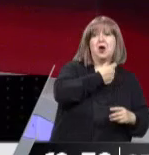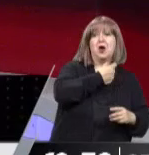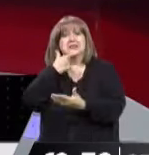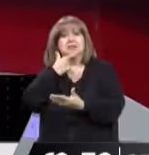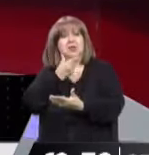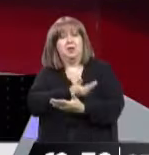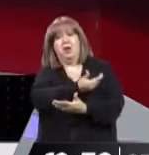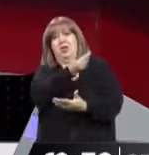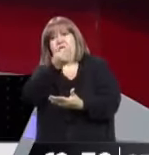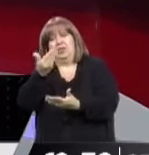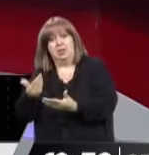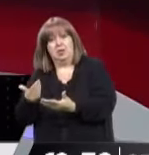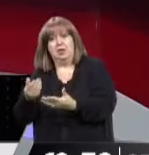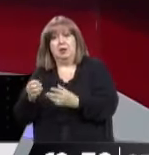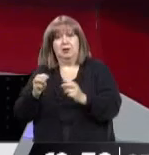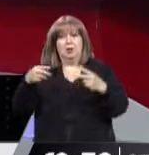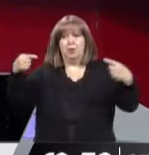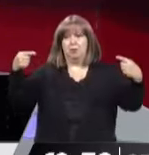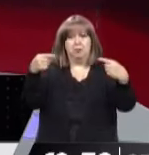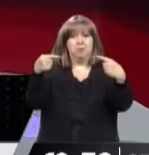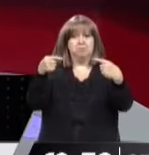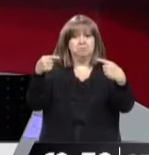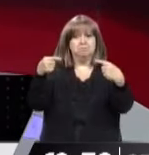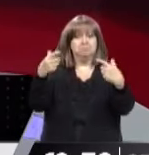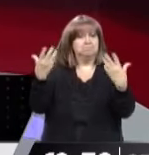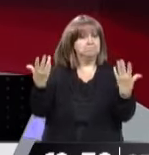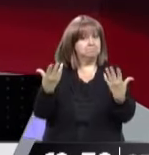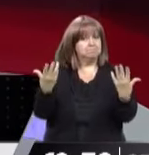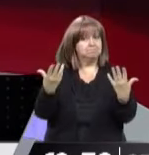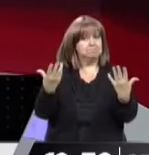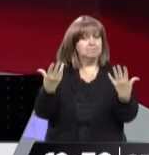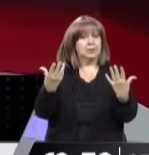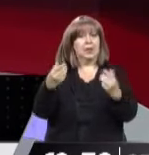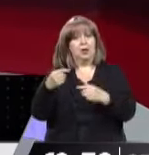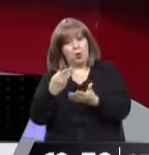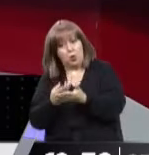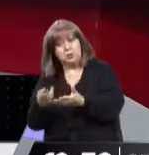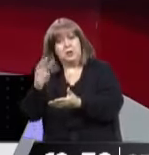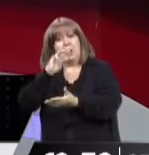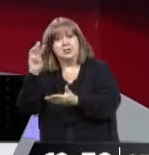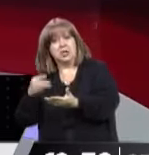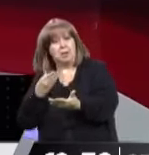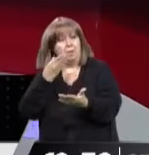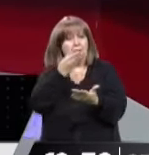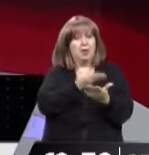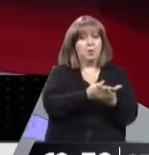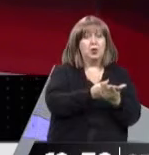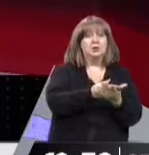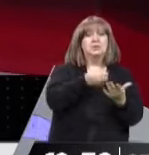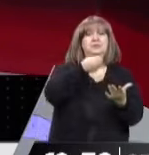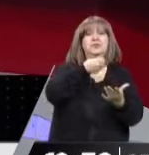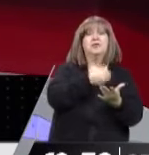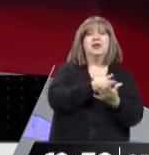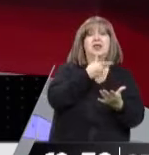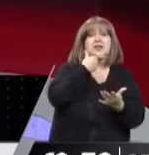septiembre o sea dos semanas después y esa información era parcial era insuficiente con lo cual volvimos a requerirla y apareció recién A fines